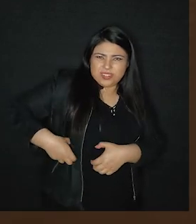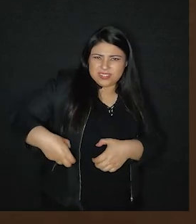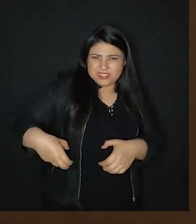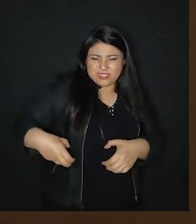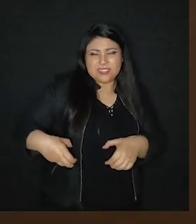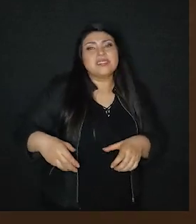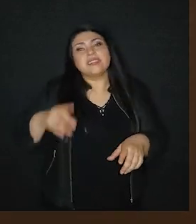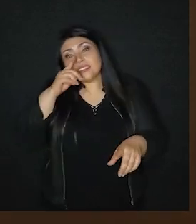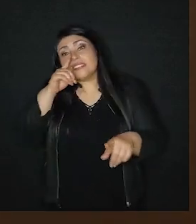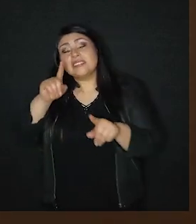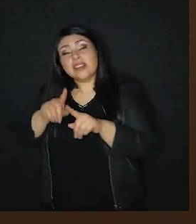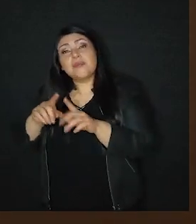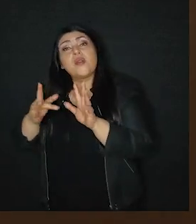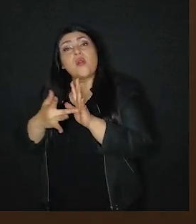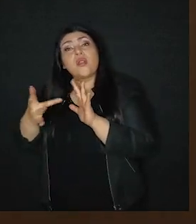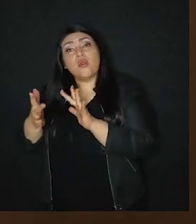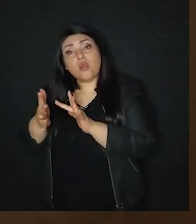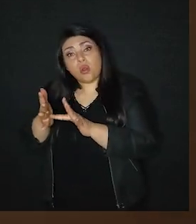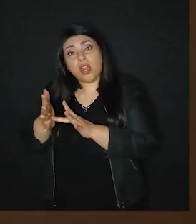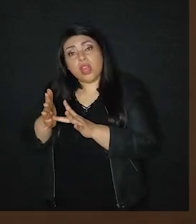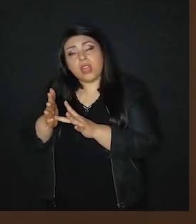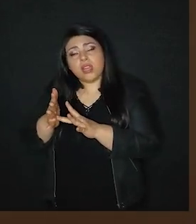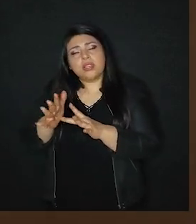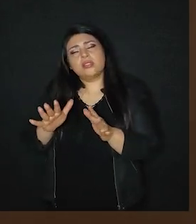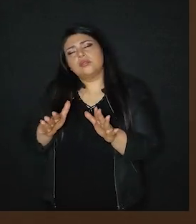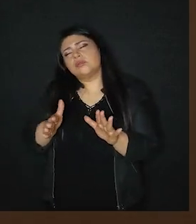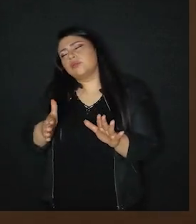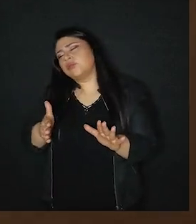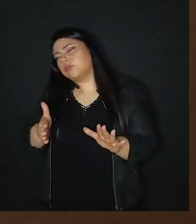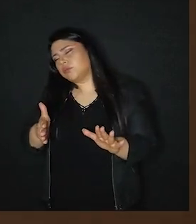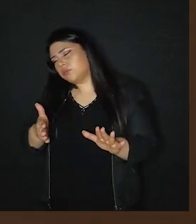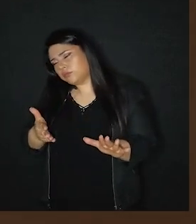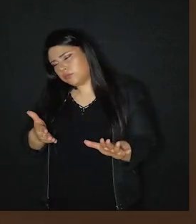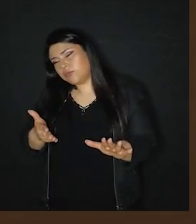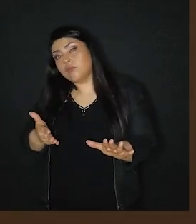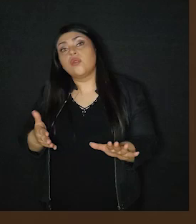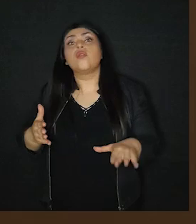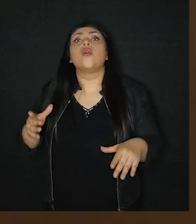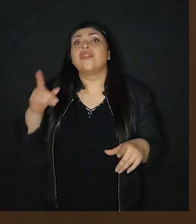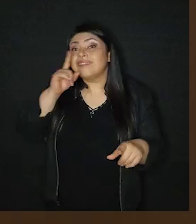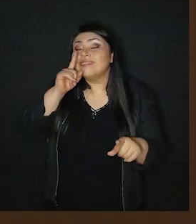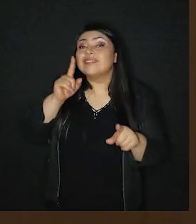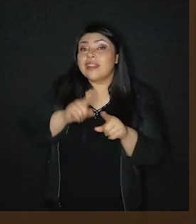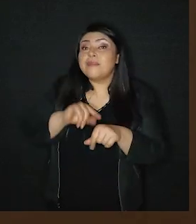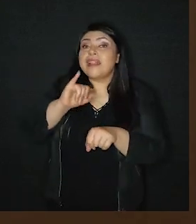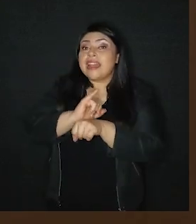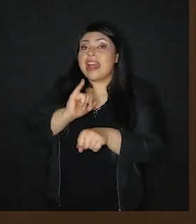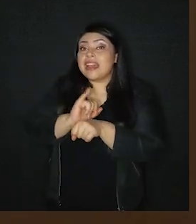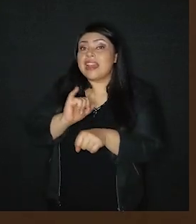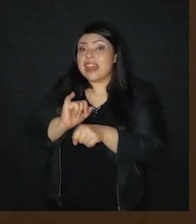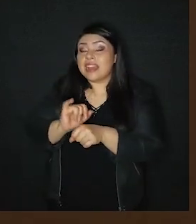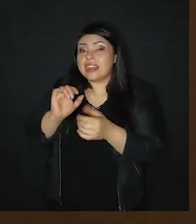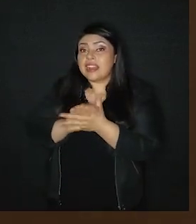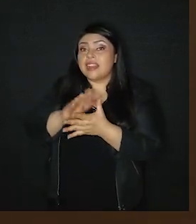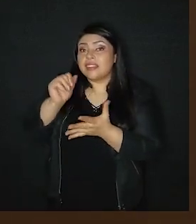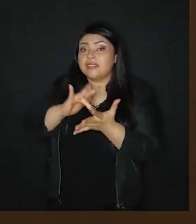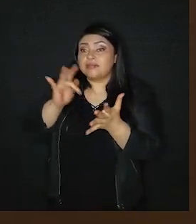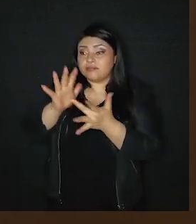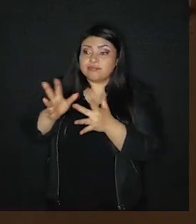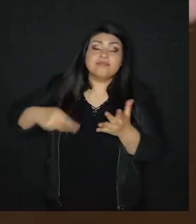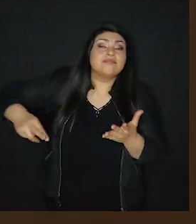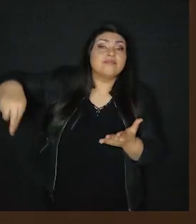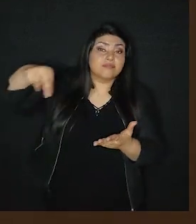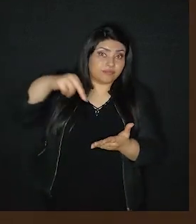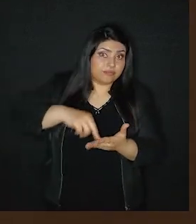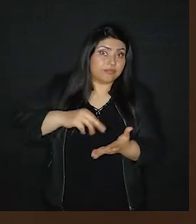Jesús durmió también se levanta la iglesia la esposa de Cristo Jesús entonces tiene que haber una relación